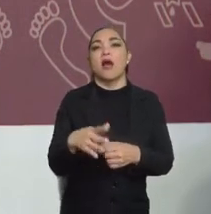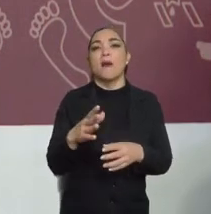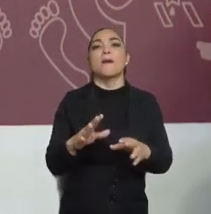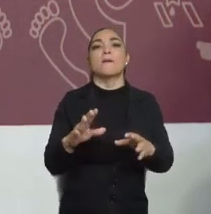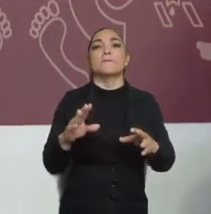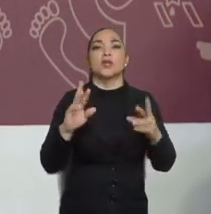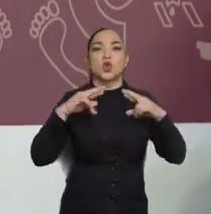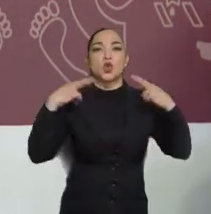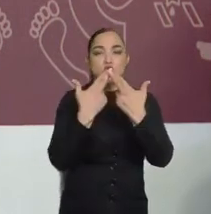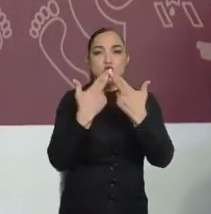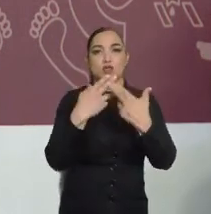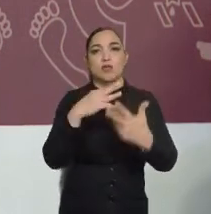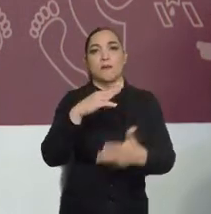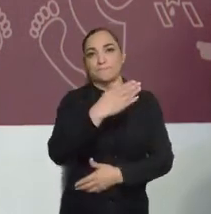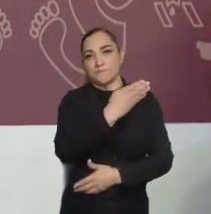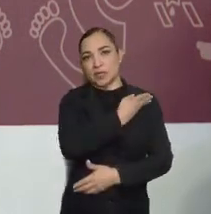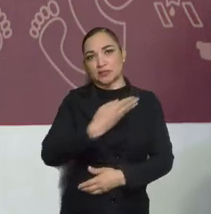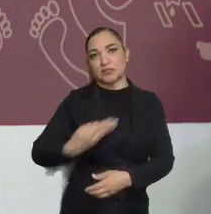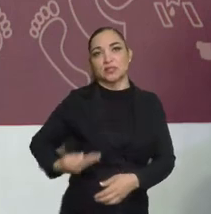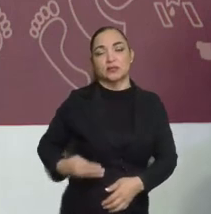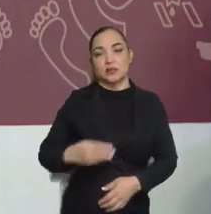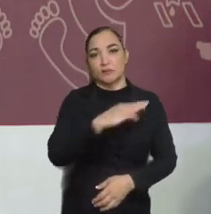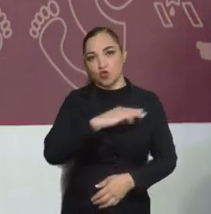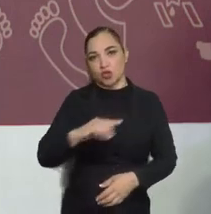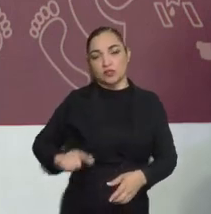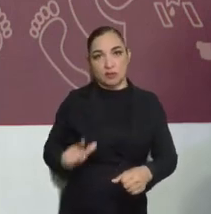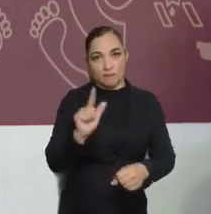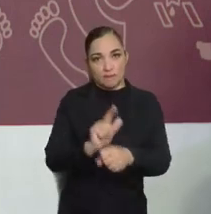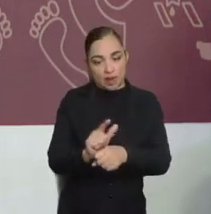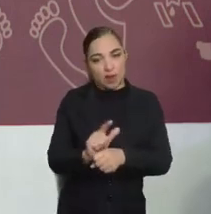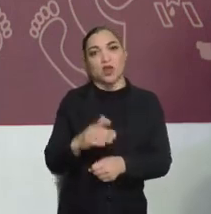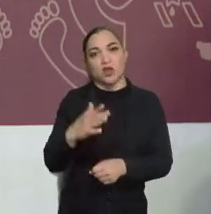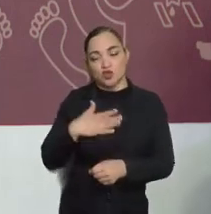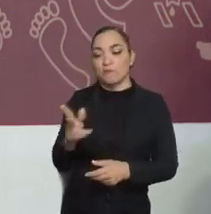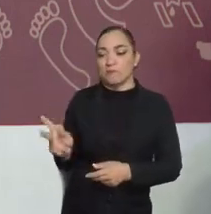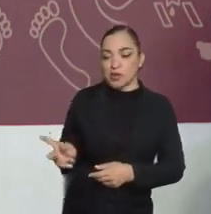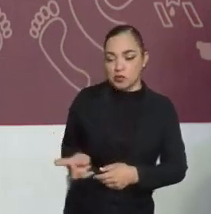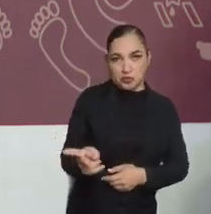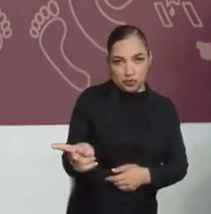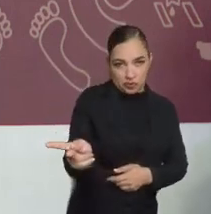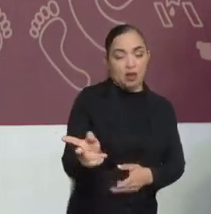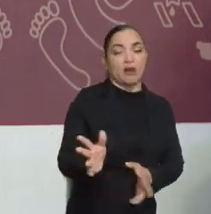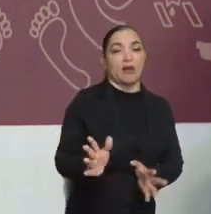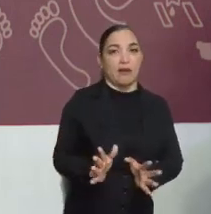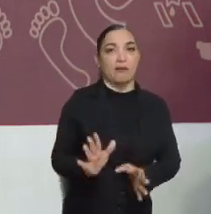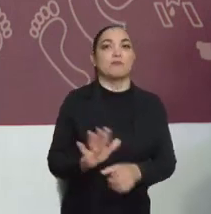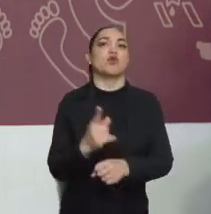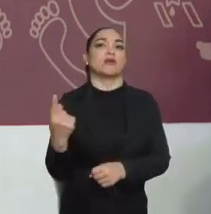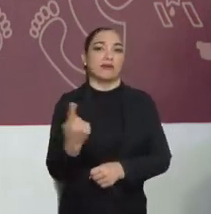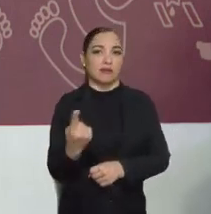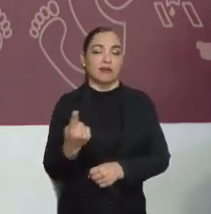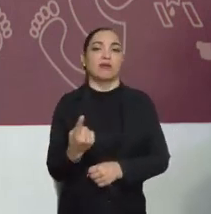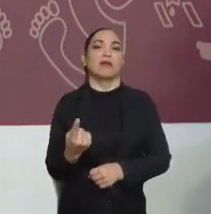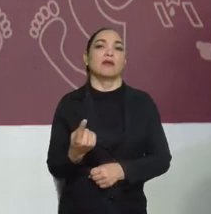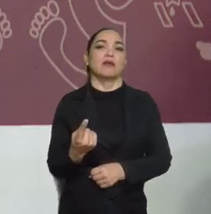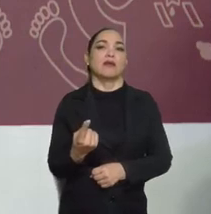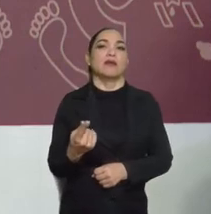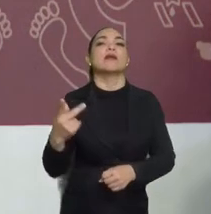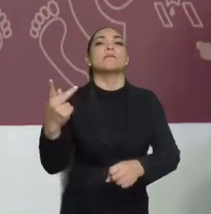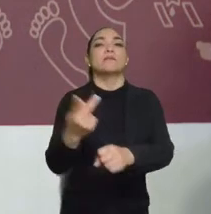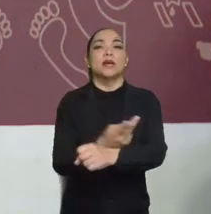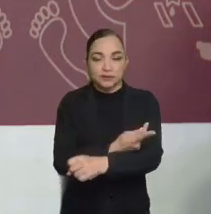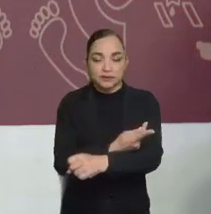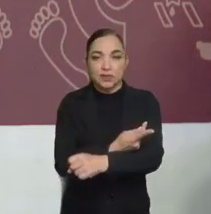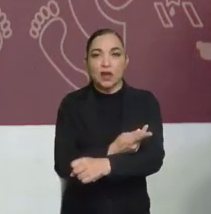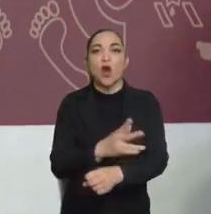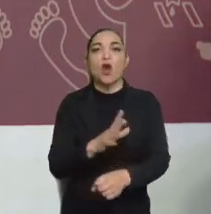Te voy a decir qué me va a opinar al respecto, que es Domingo el responsable de esa cosa. Y luego